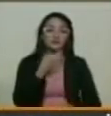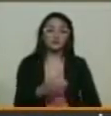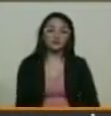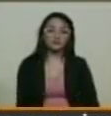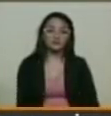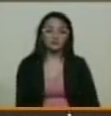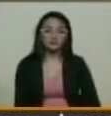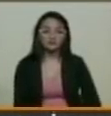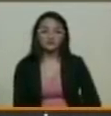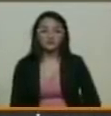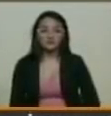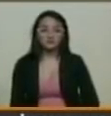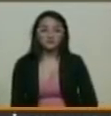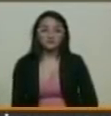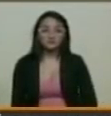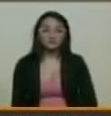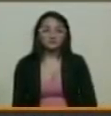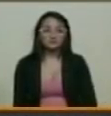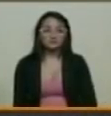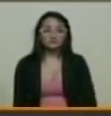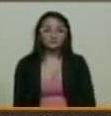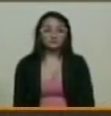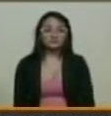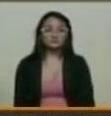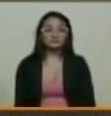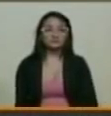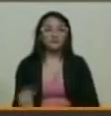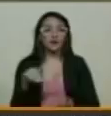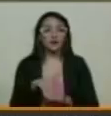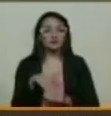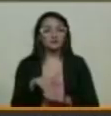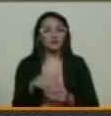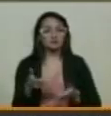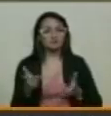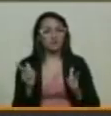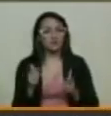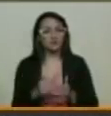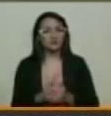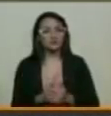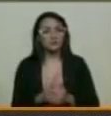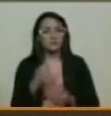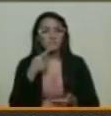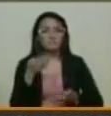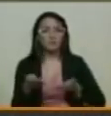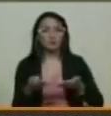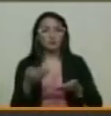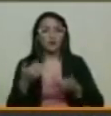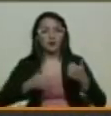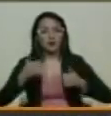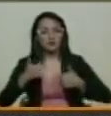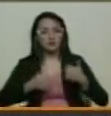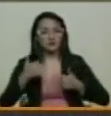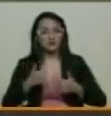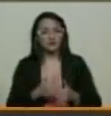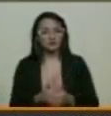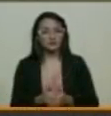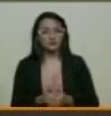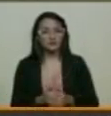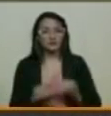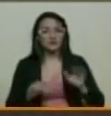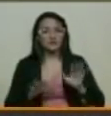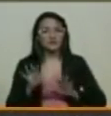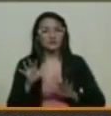diciembre. Para esta elección están habilitados para postular candidatos y candidatas los